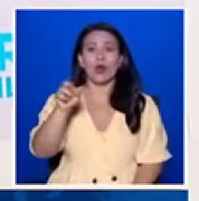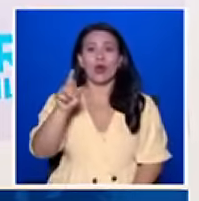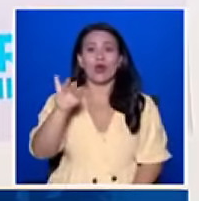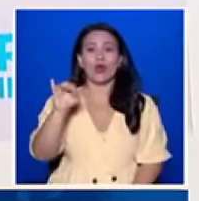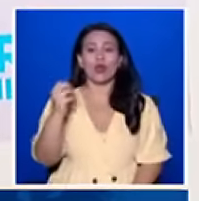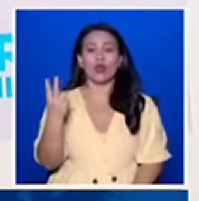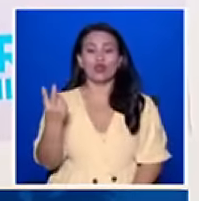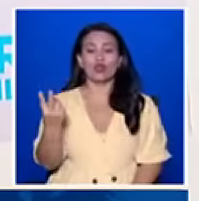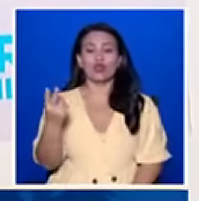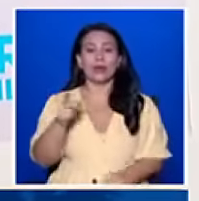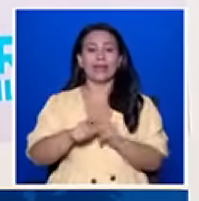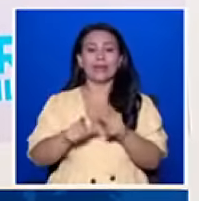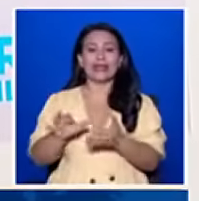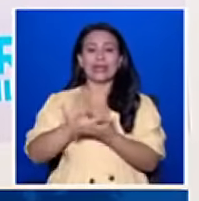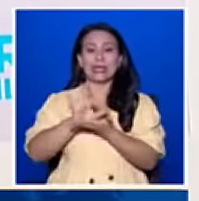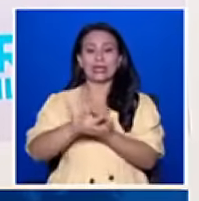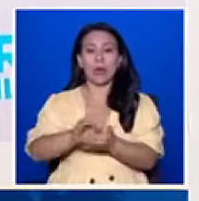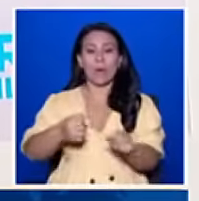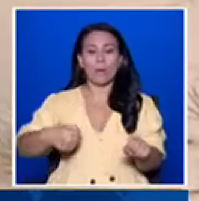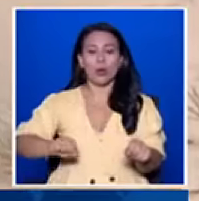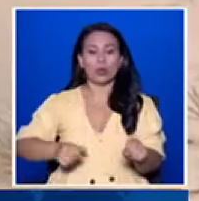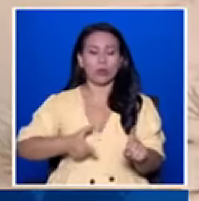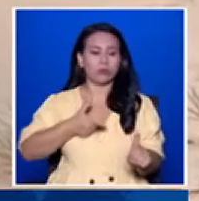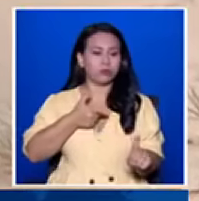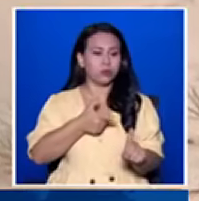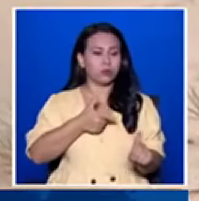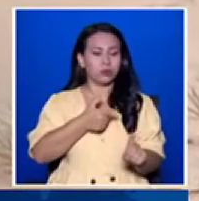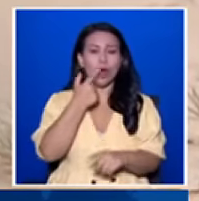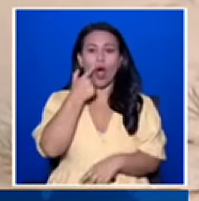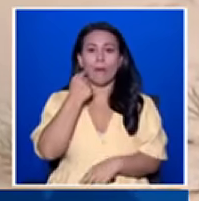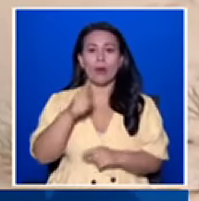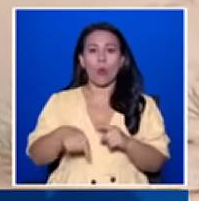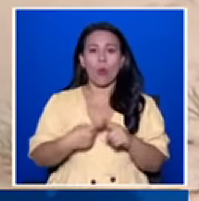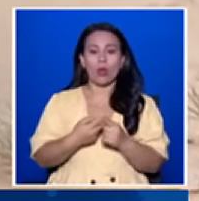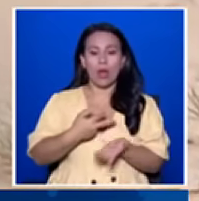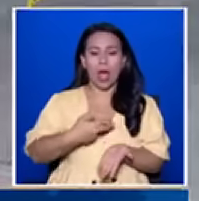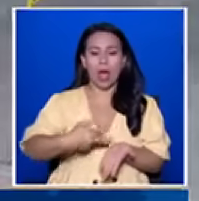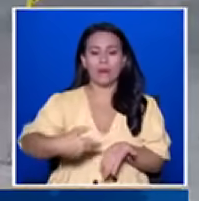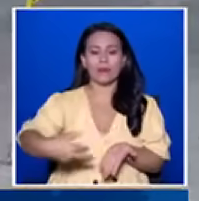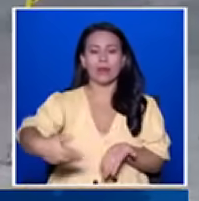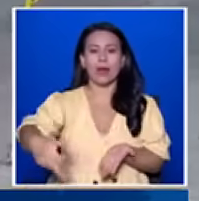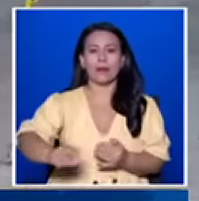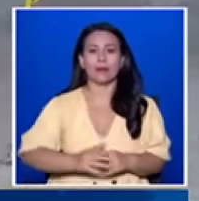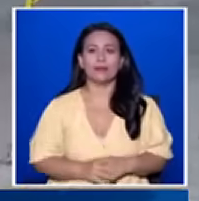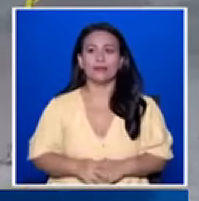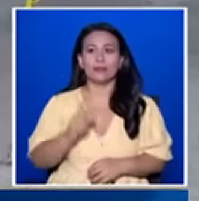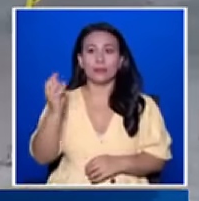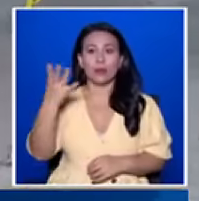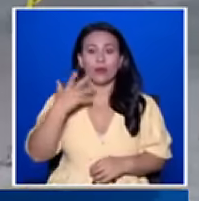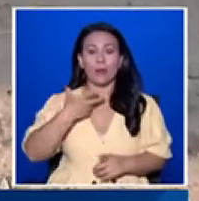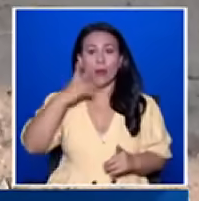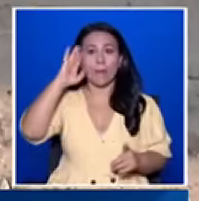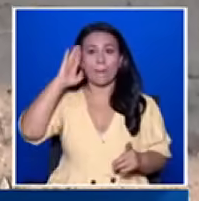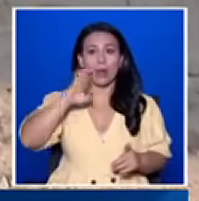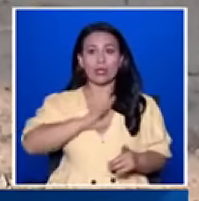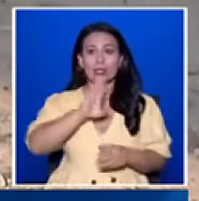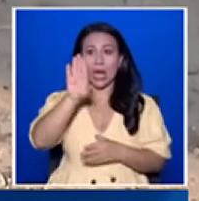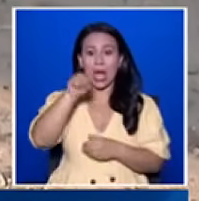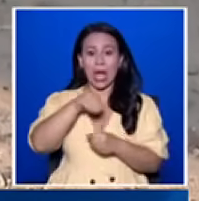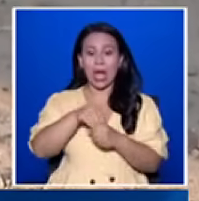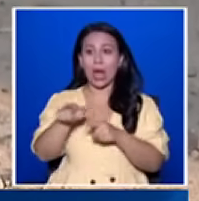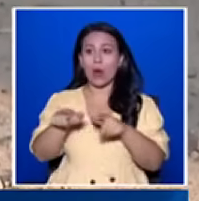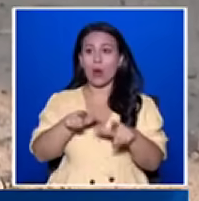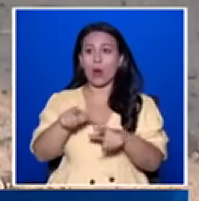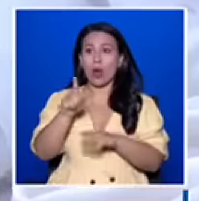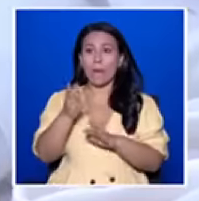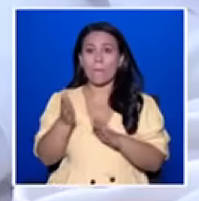acuerdo a testigos, criminales en moto abrieron fuego contra un hombre mientras caminaba por la zona. Según la policía, en este cantón, las